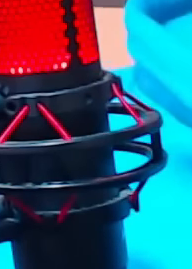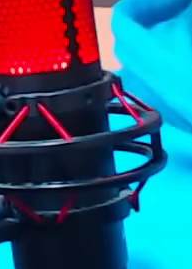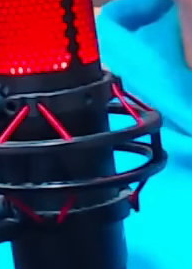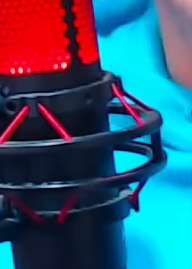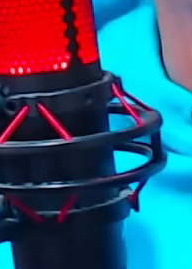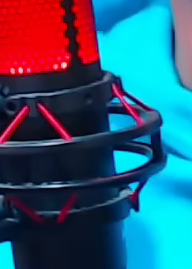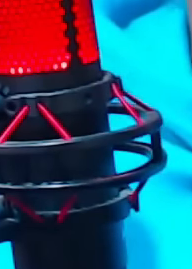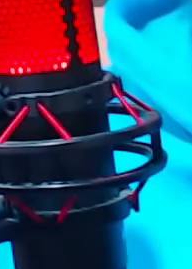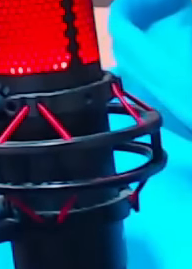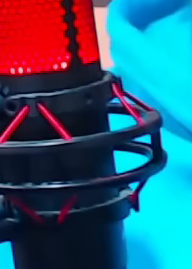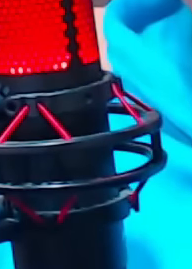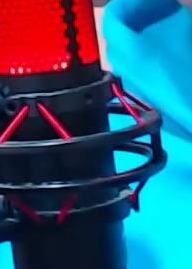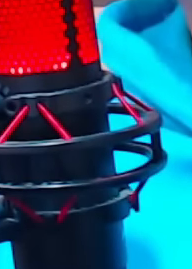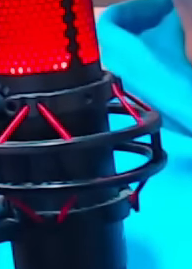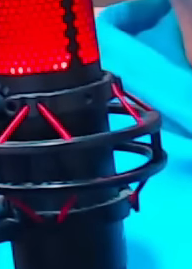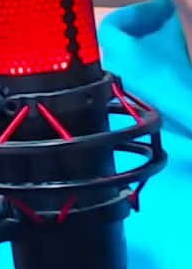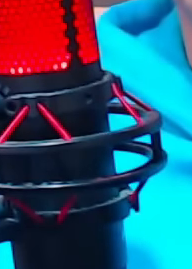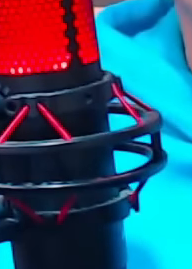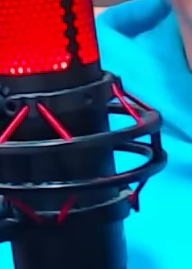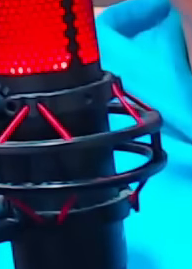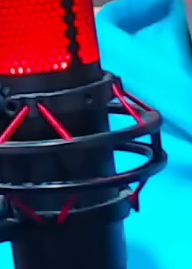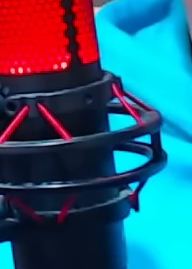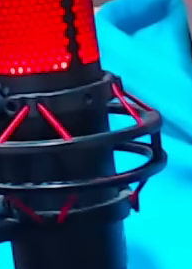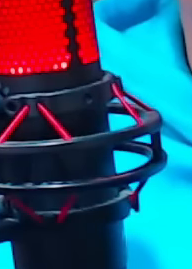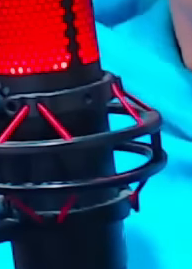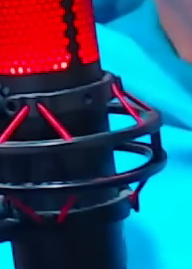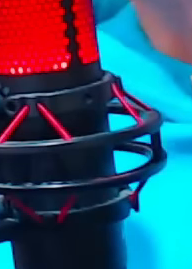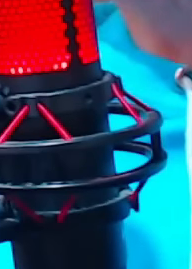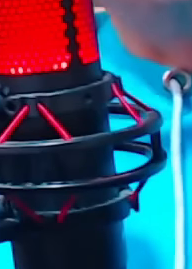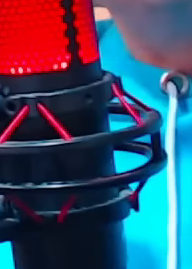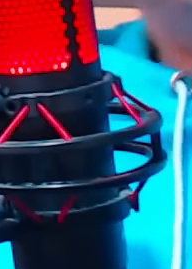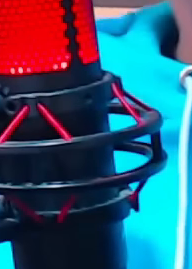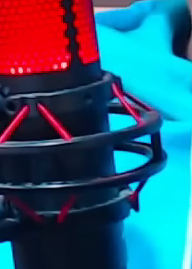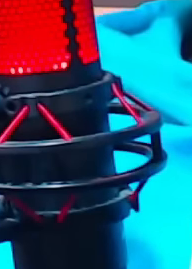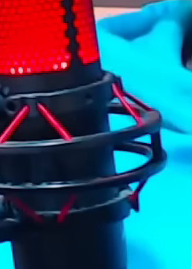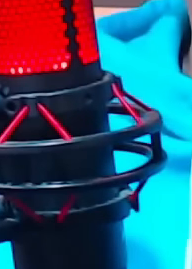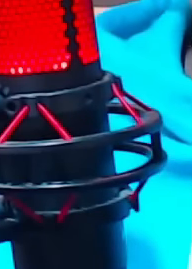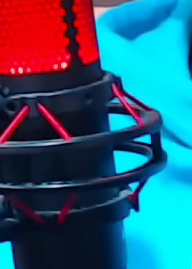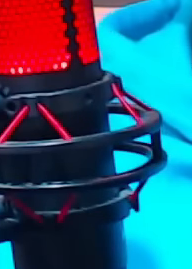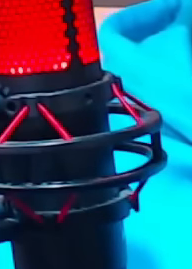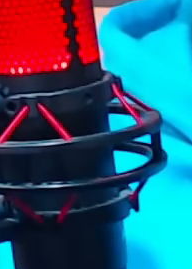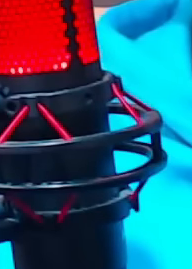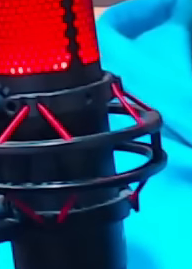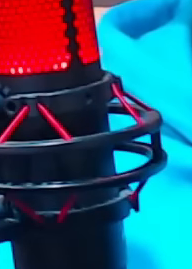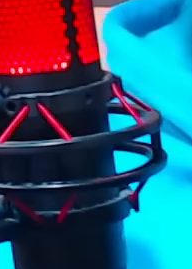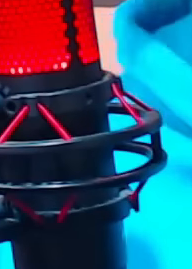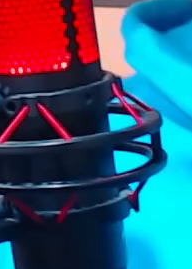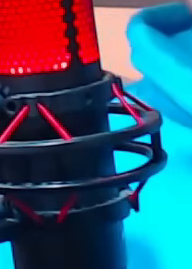a las glorias navales, o cualquier otra cosa que les guste y que quieran compartir conmigo. Nos